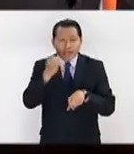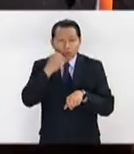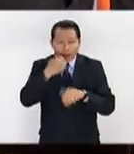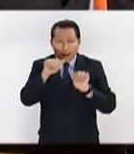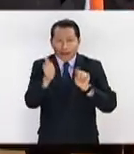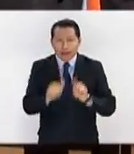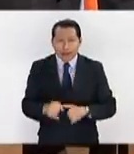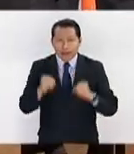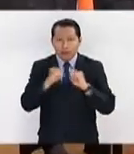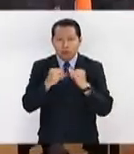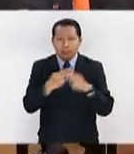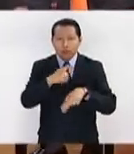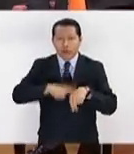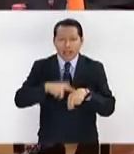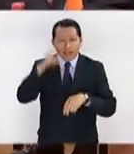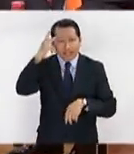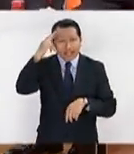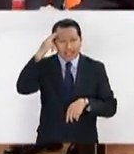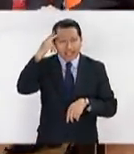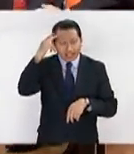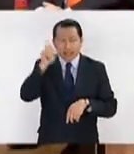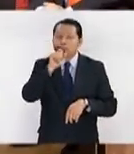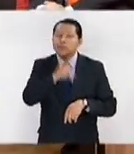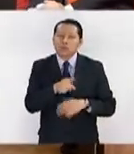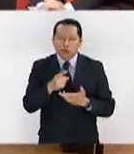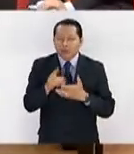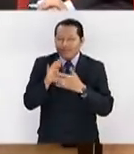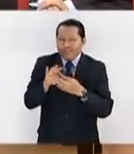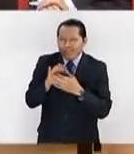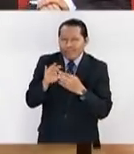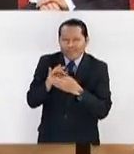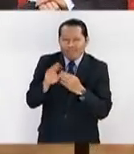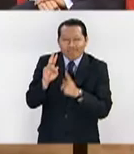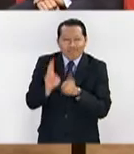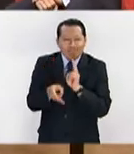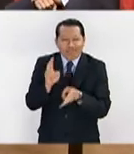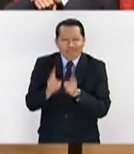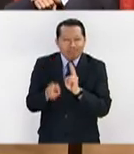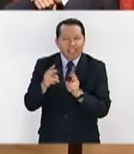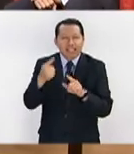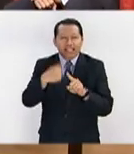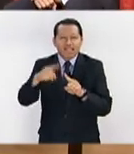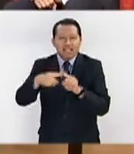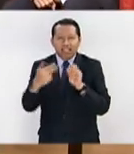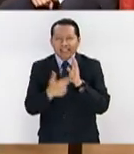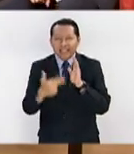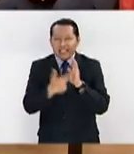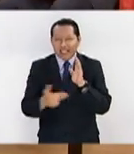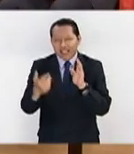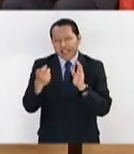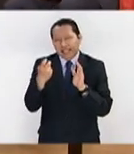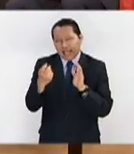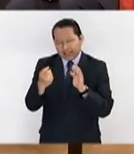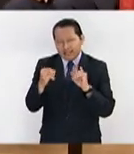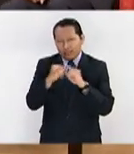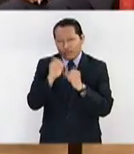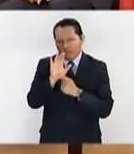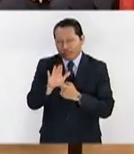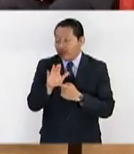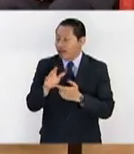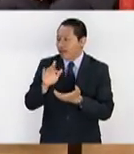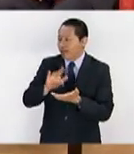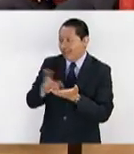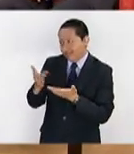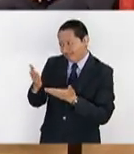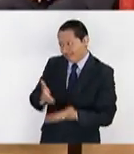Artesanías del Instituto Nacional de Bellas Artes, con quien vamos a hablar precisamente de los distintos talleres que ofrece esta institución. Qué gusto que esté aquí